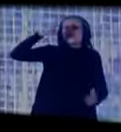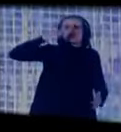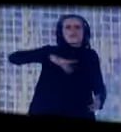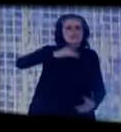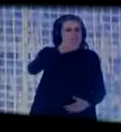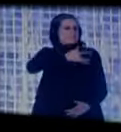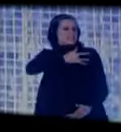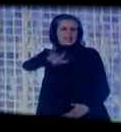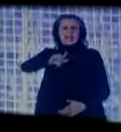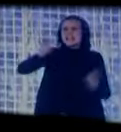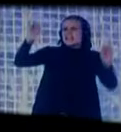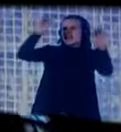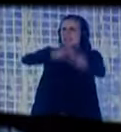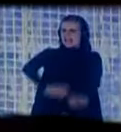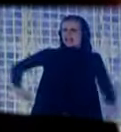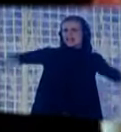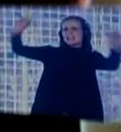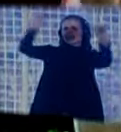tengan